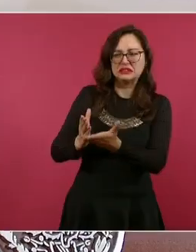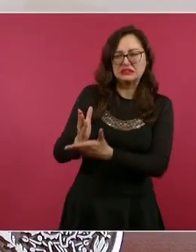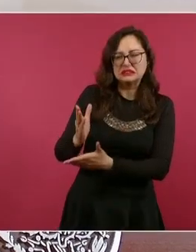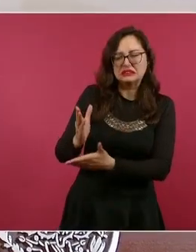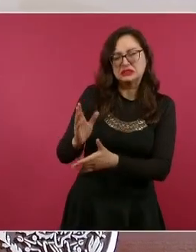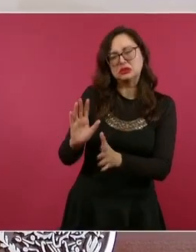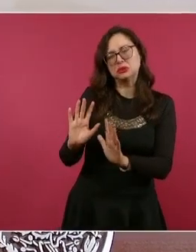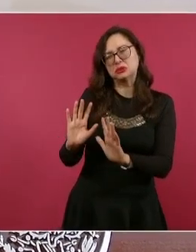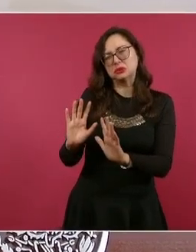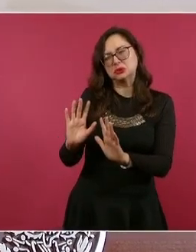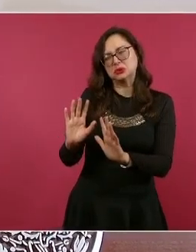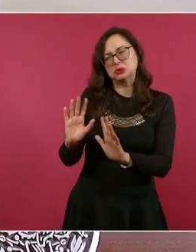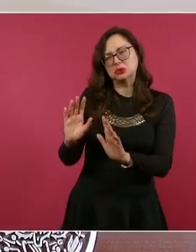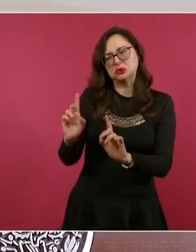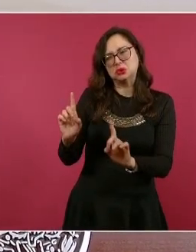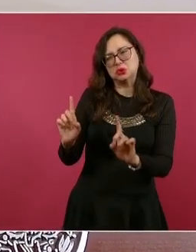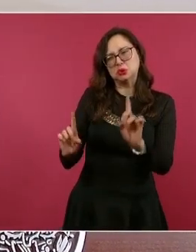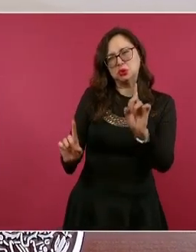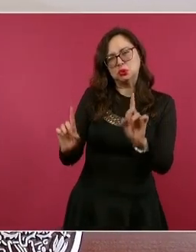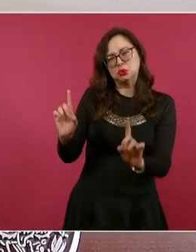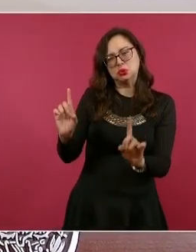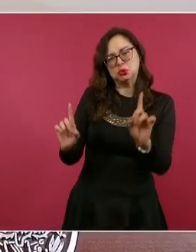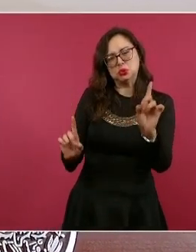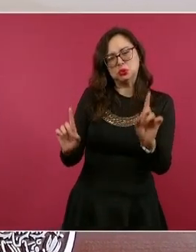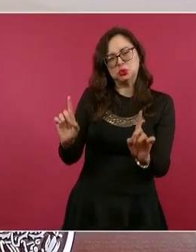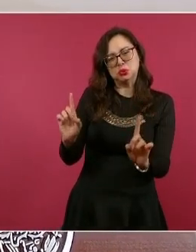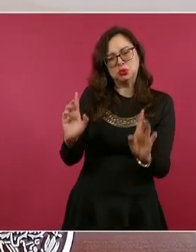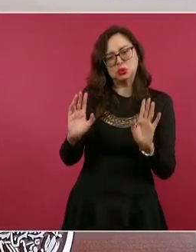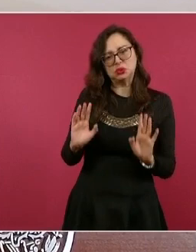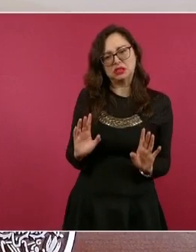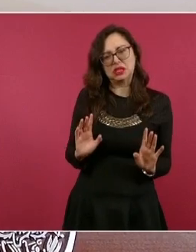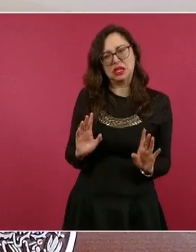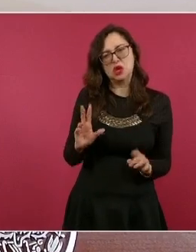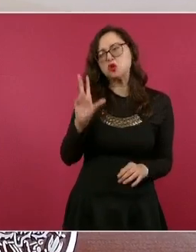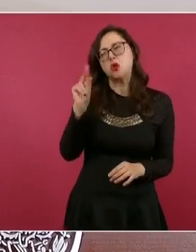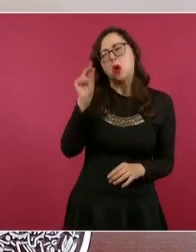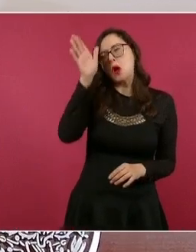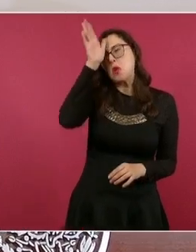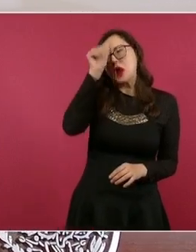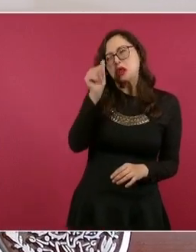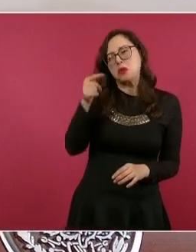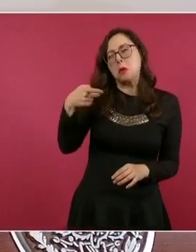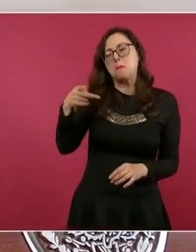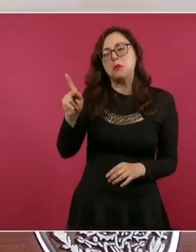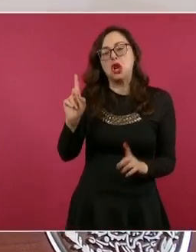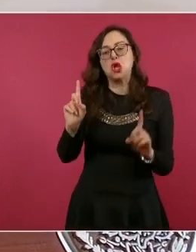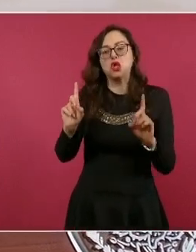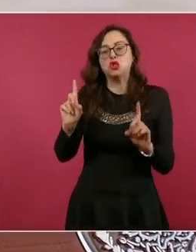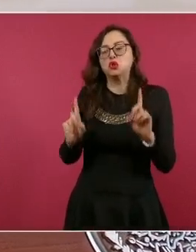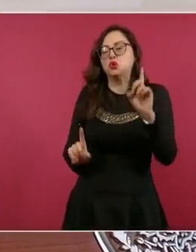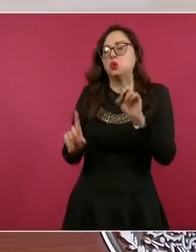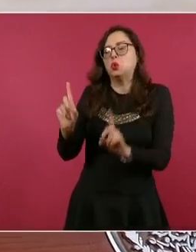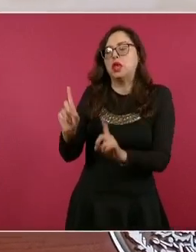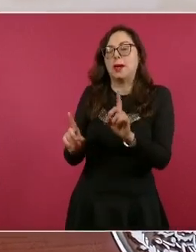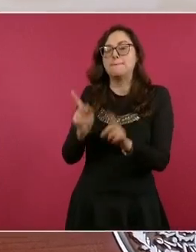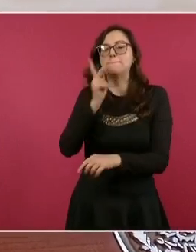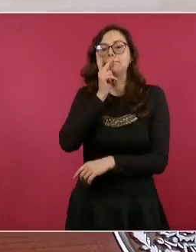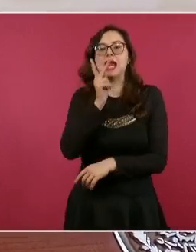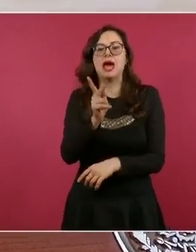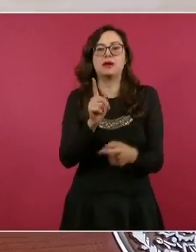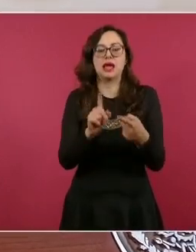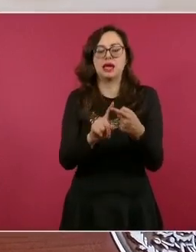es como se dice en el argot de los abogados, de la presunta.